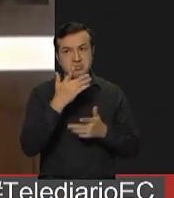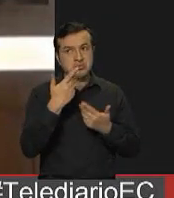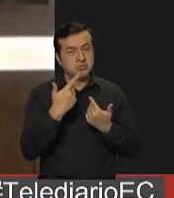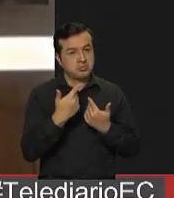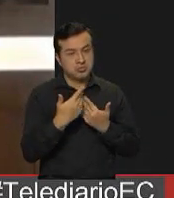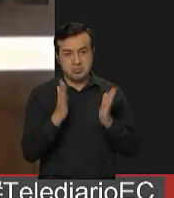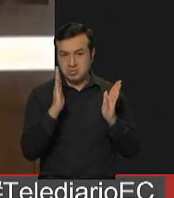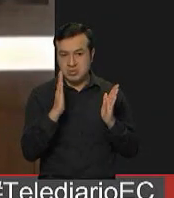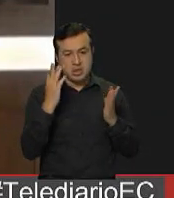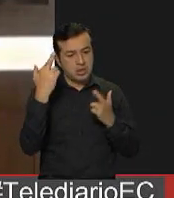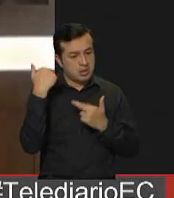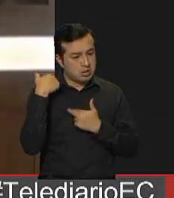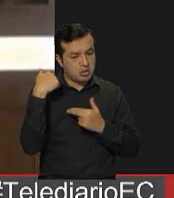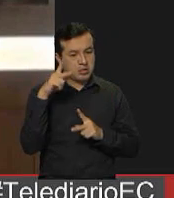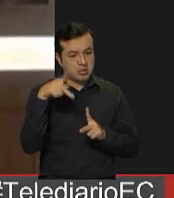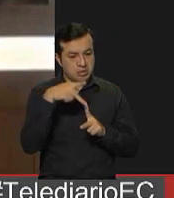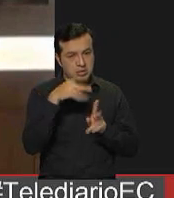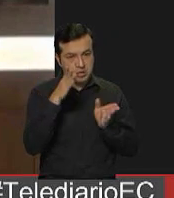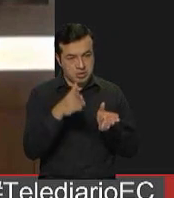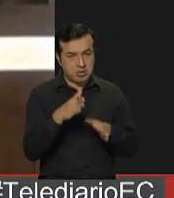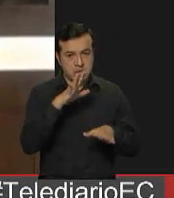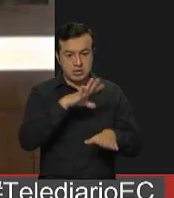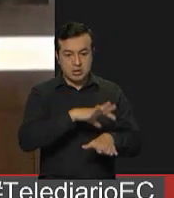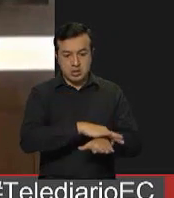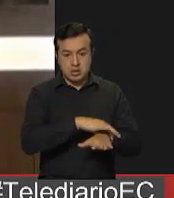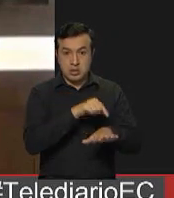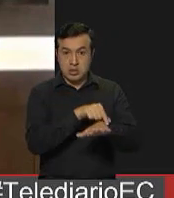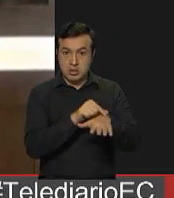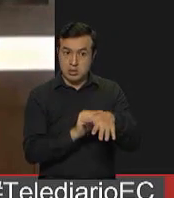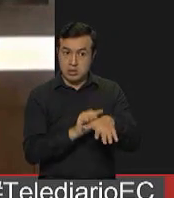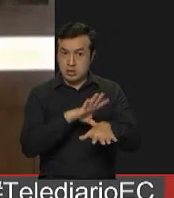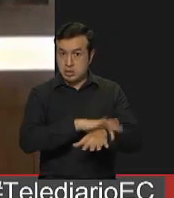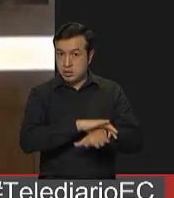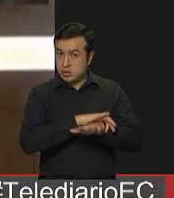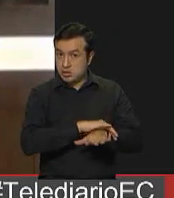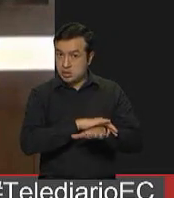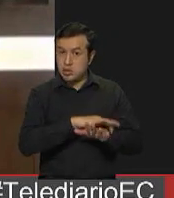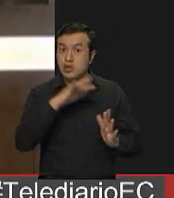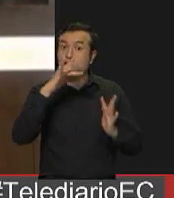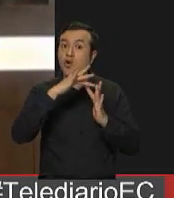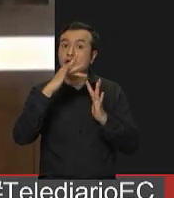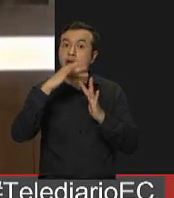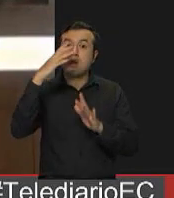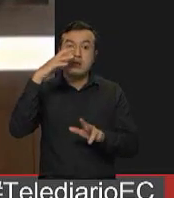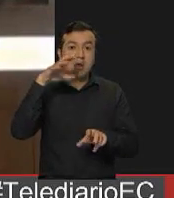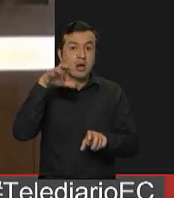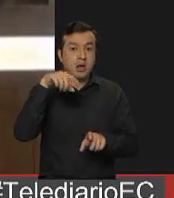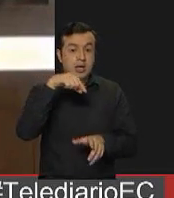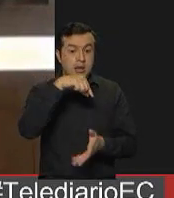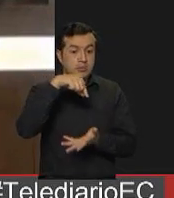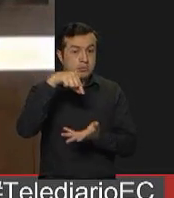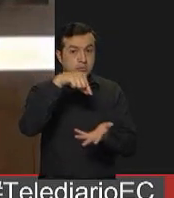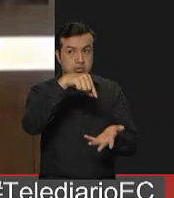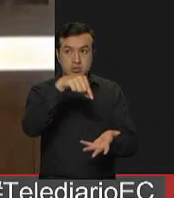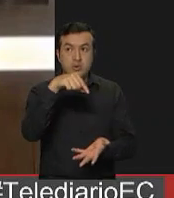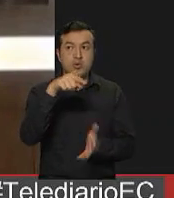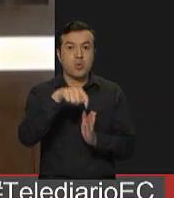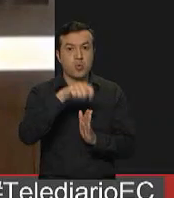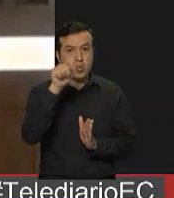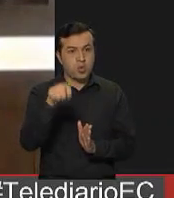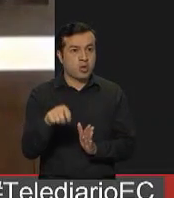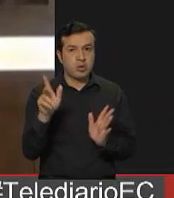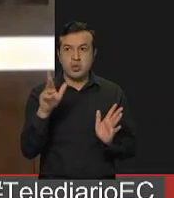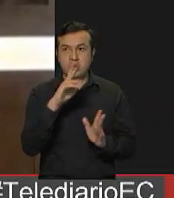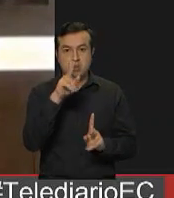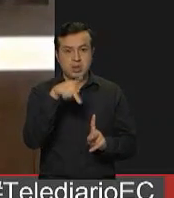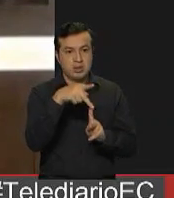en sus funciones con un billete, con vigilancia y va a tener que presentar a la autoridad del cual. Yo, de juez, diría, bueno,